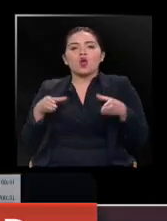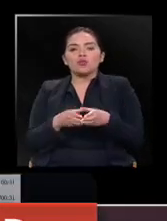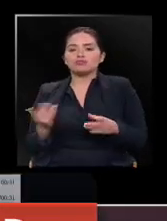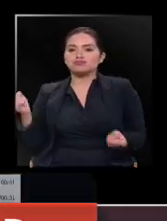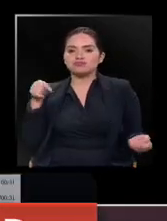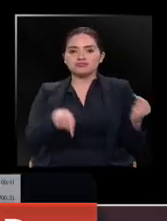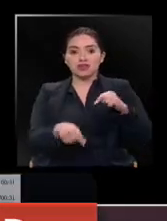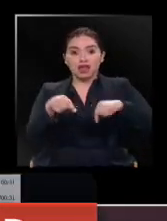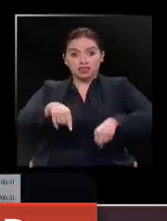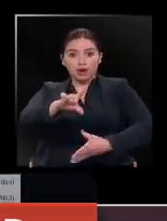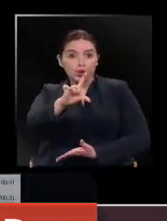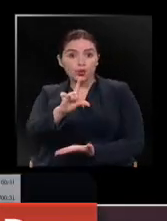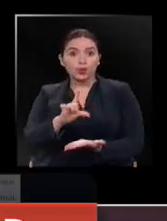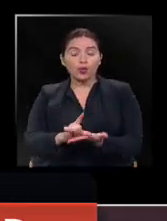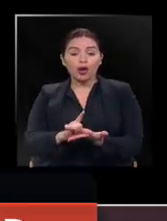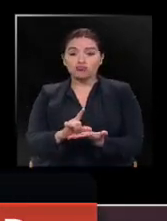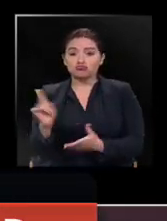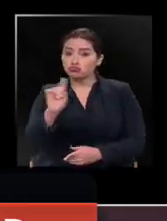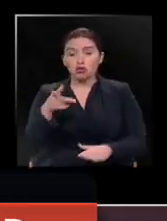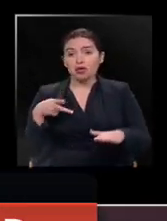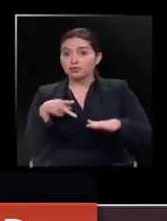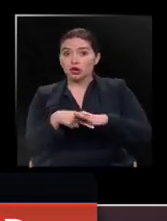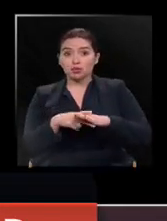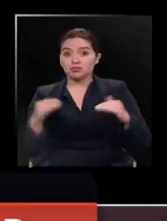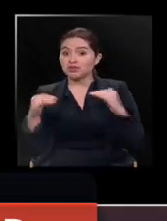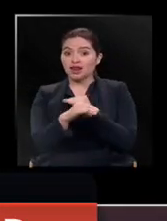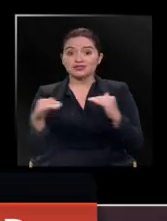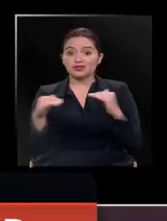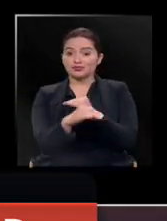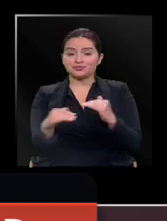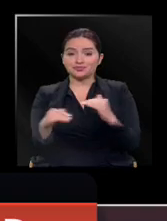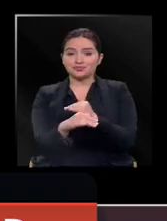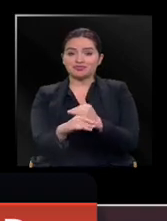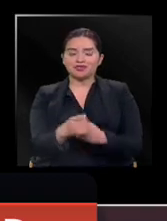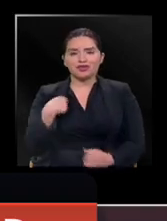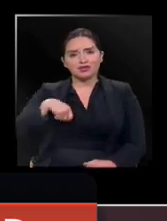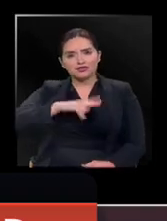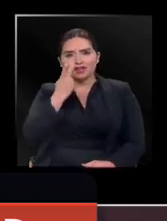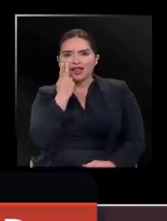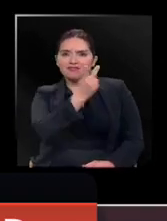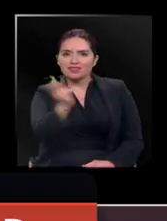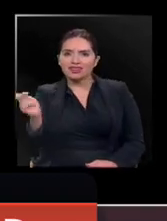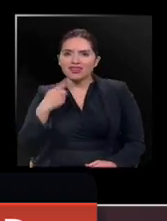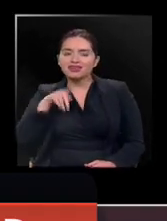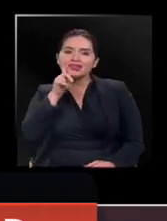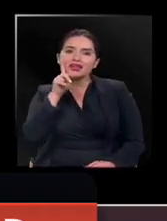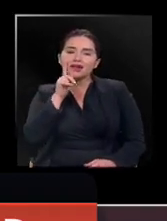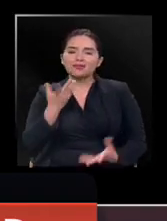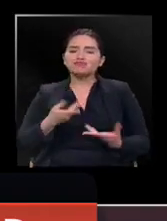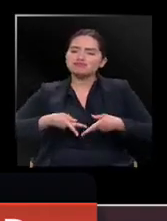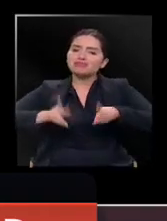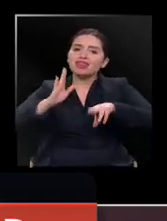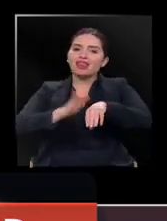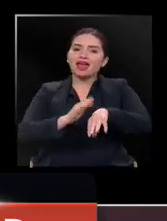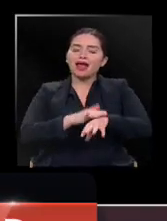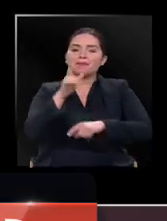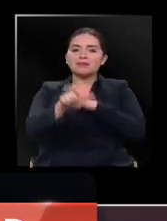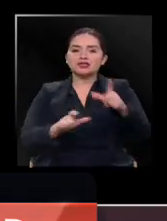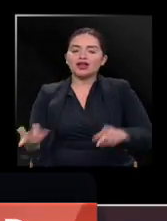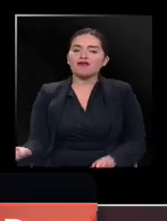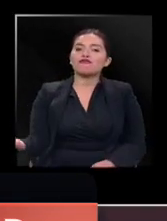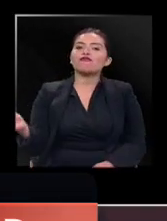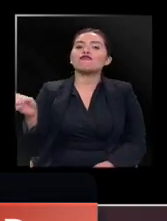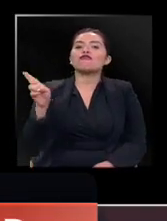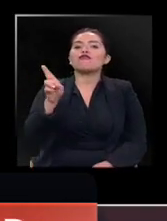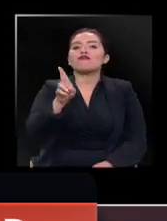pero que ya no están interrumpiendo el tránsito. Nosotros la vista que tenemos acá es que han dejado que la gente vuelva a tomar